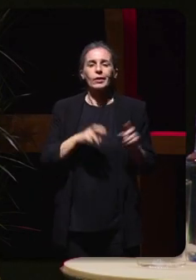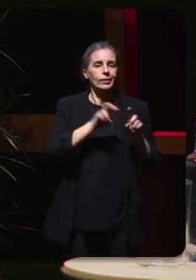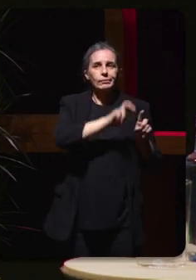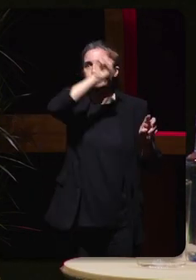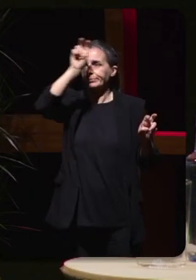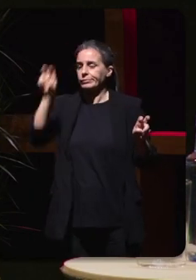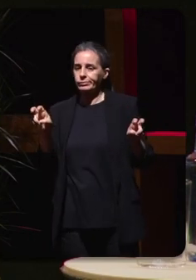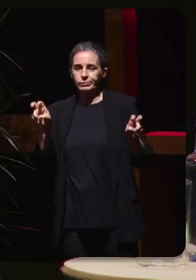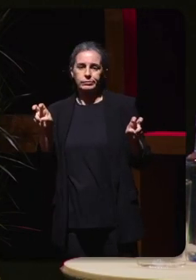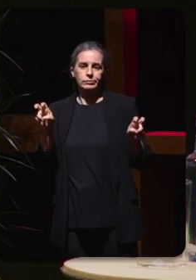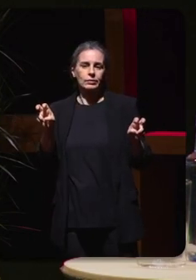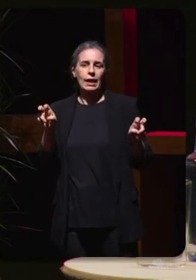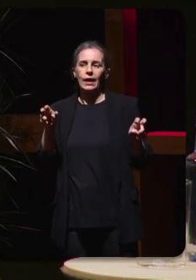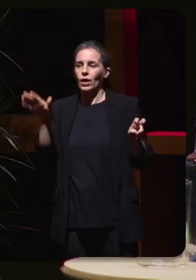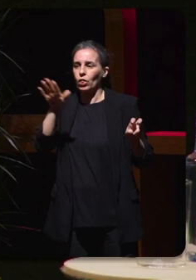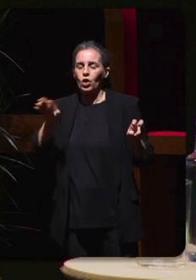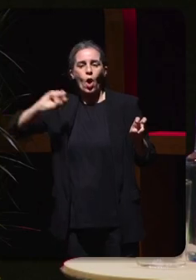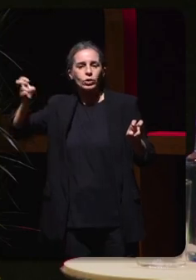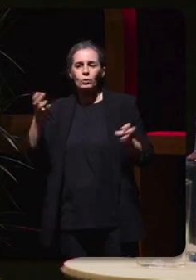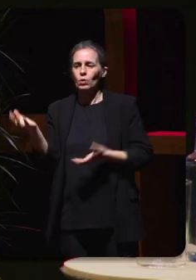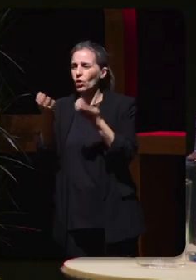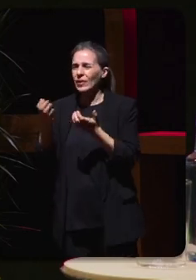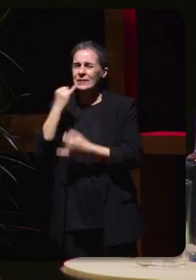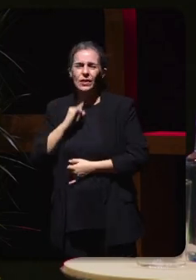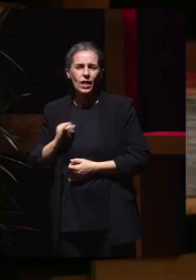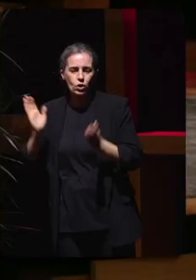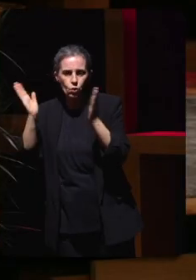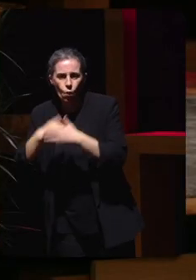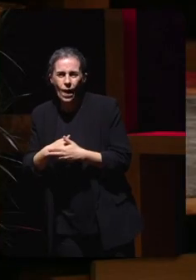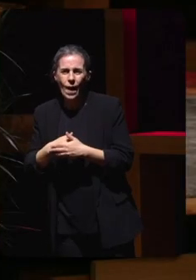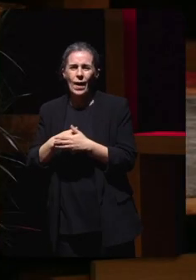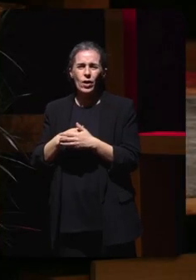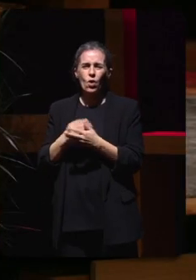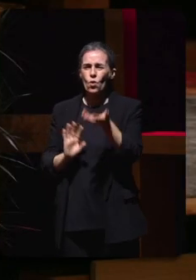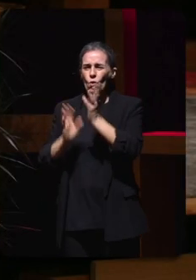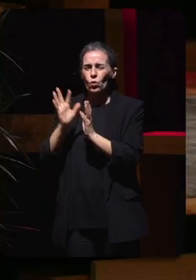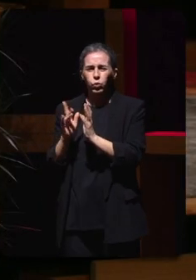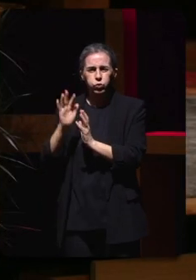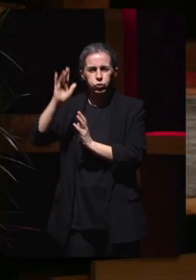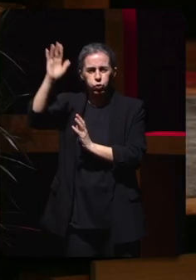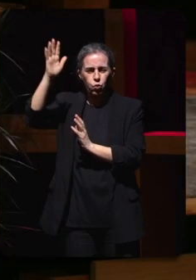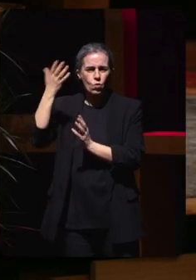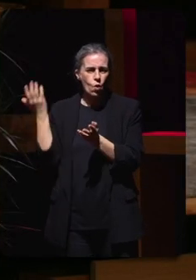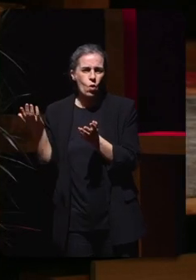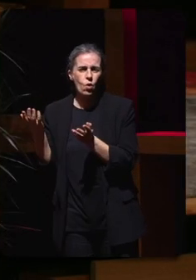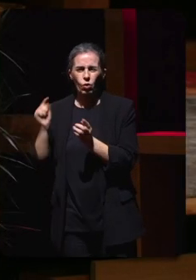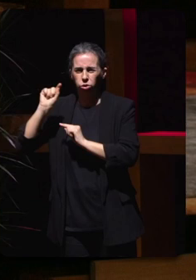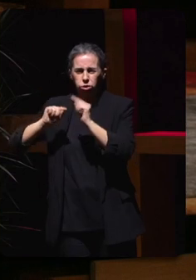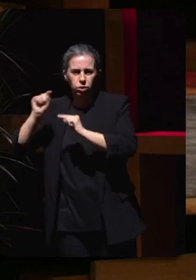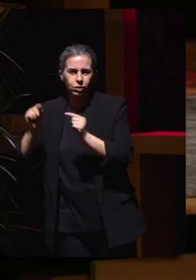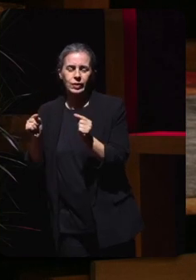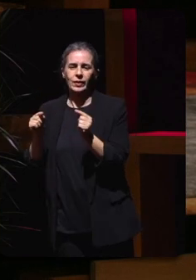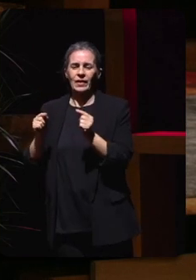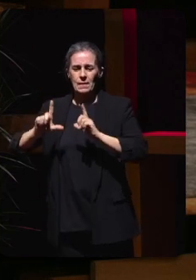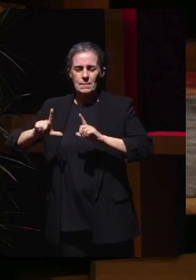a cocinas sin electricidad, nubes de humo malsano, letrinas pestilentes, apenas ocultas por pedazos de